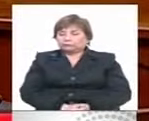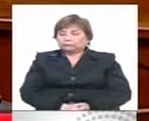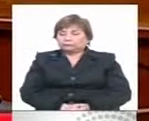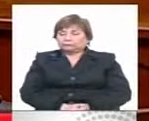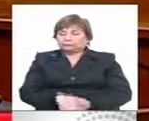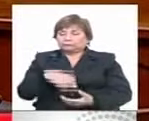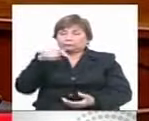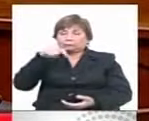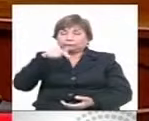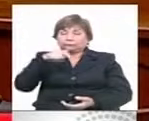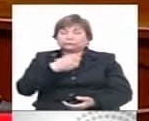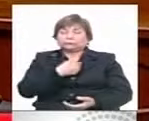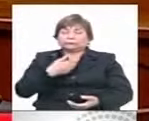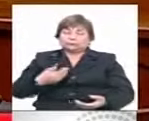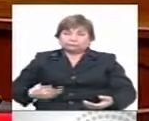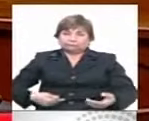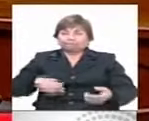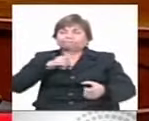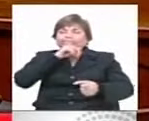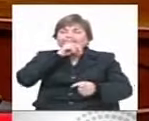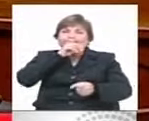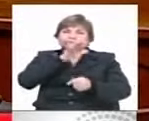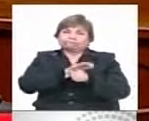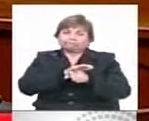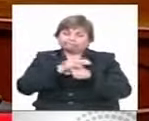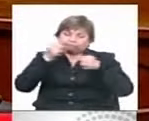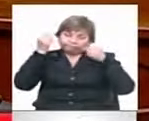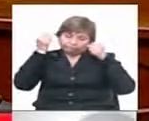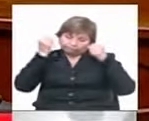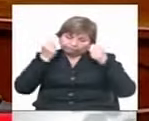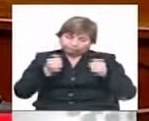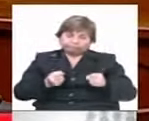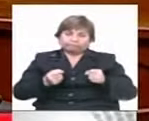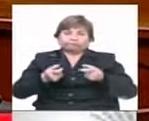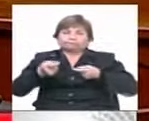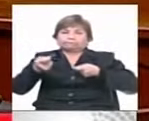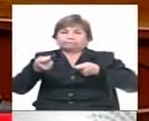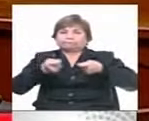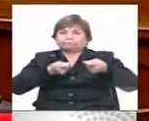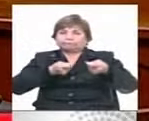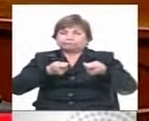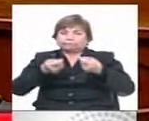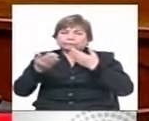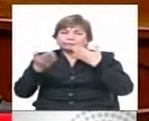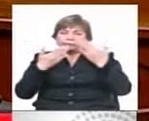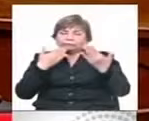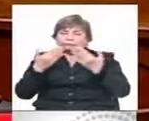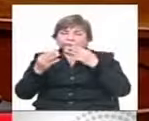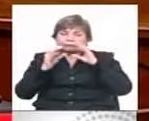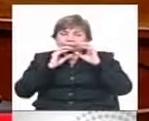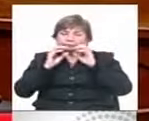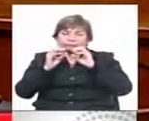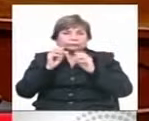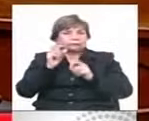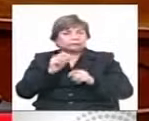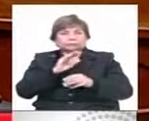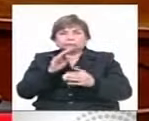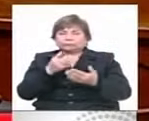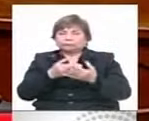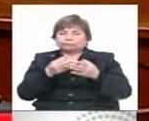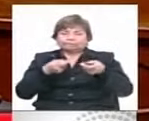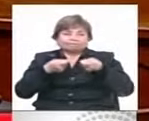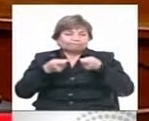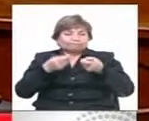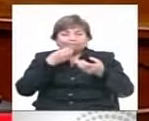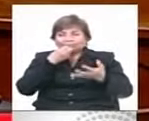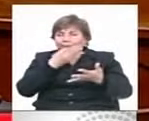este gobierno se compromete a fortalecer la gestión y el diálogo genuino para la